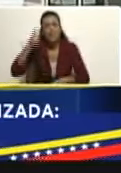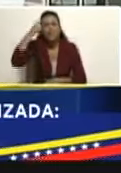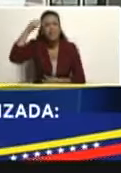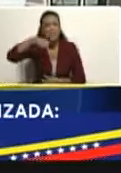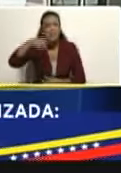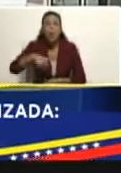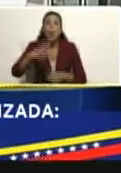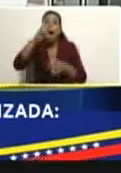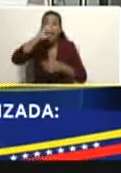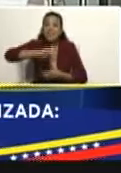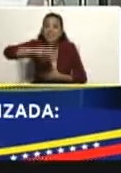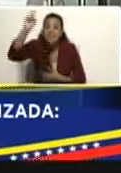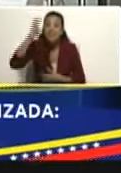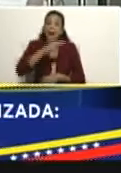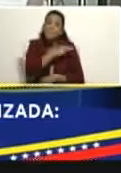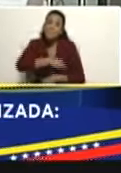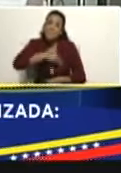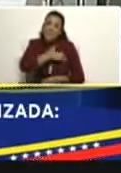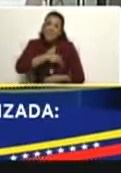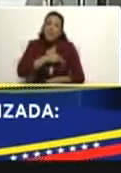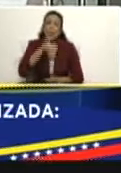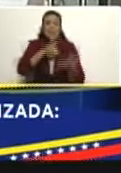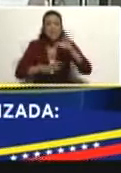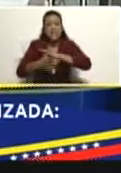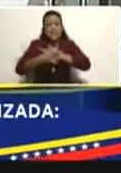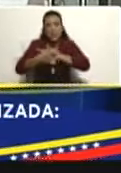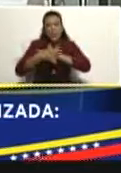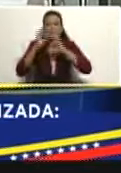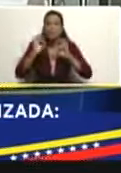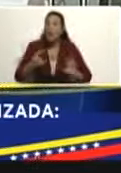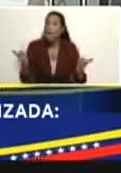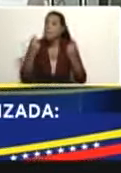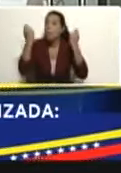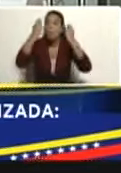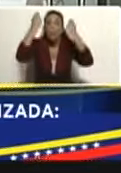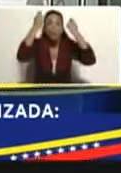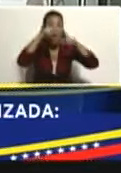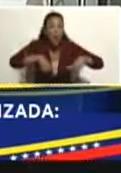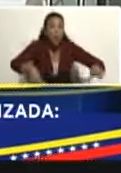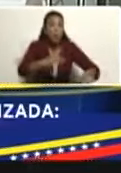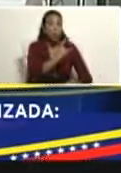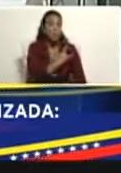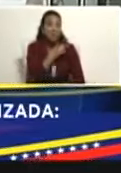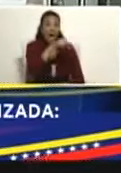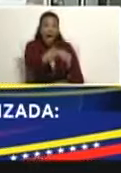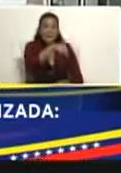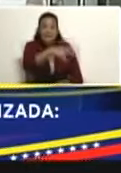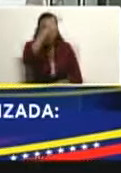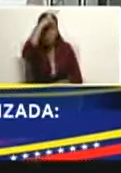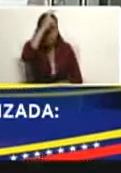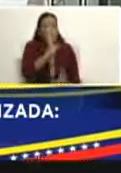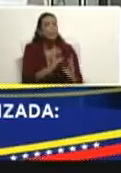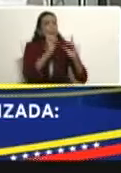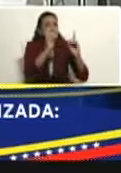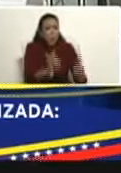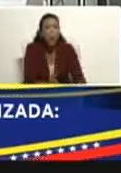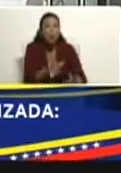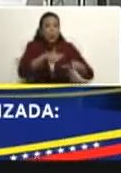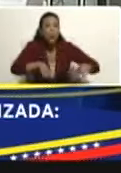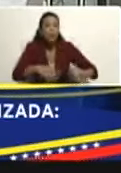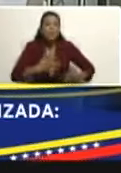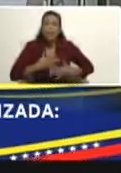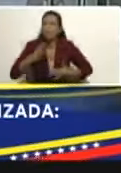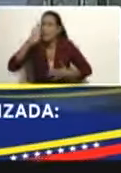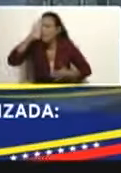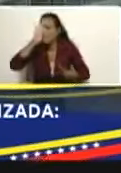de aniversario de la misión de ciencia y tecnología, de seguir promoviendo desde la universidad, desde esta decisión que tienen estos estudiantes,